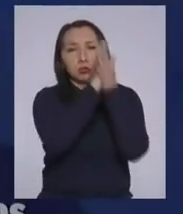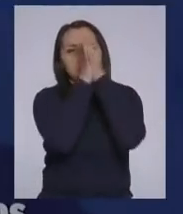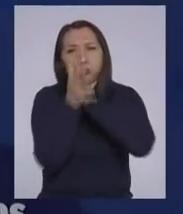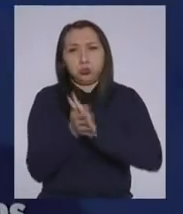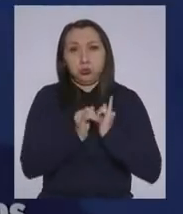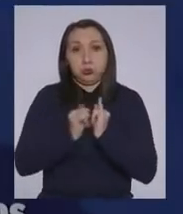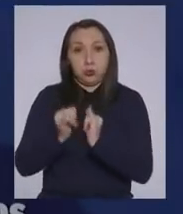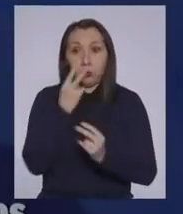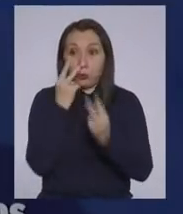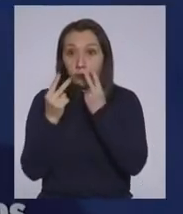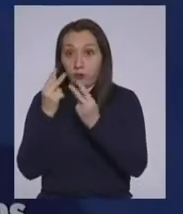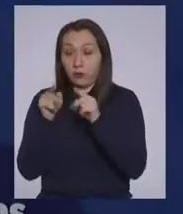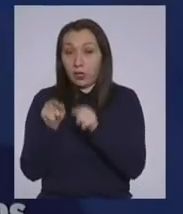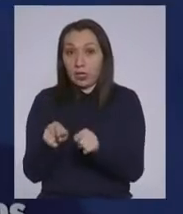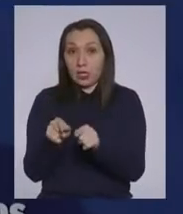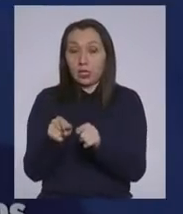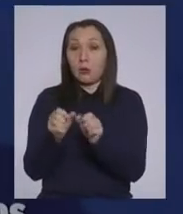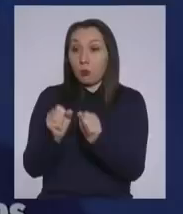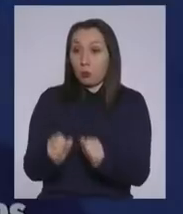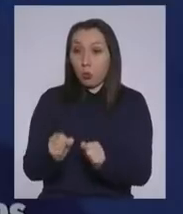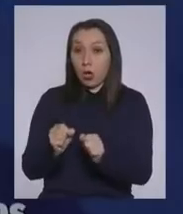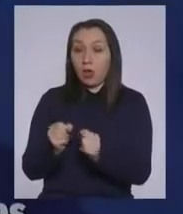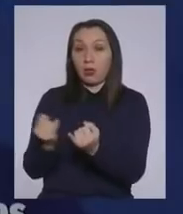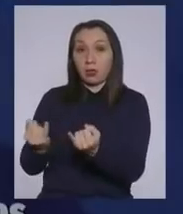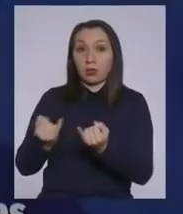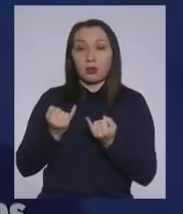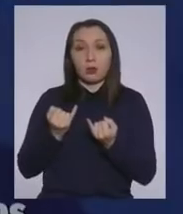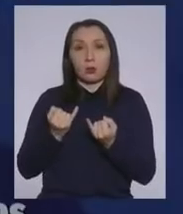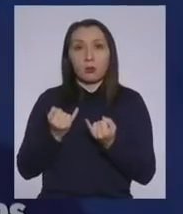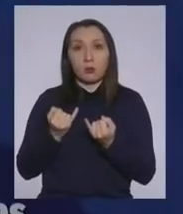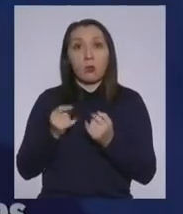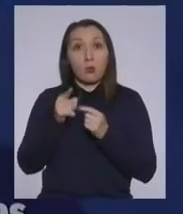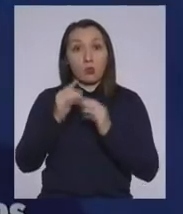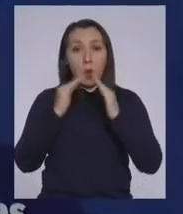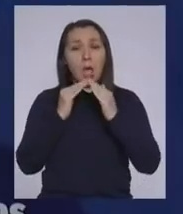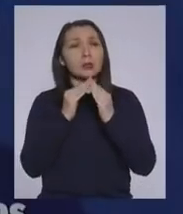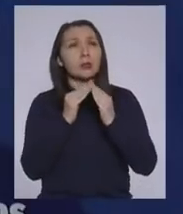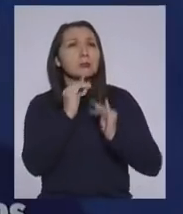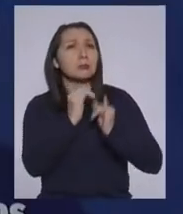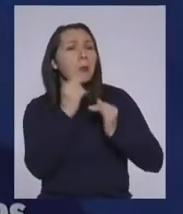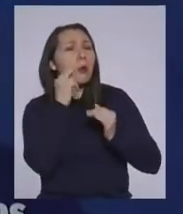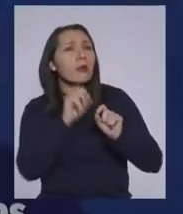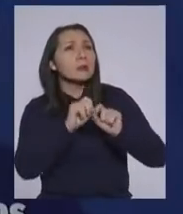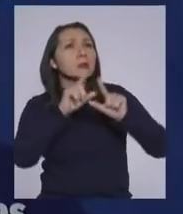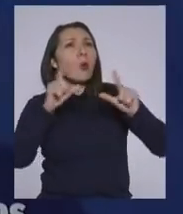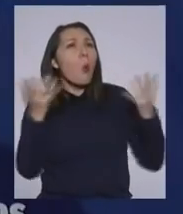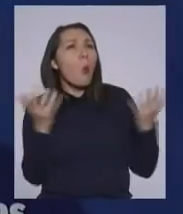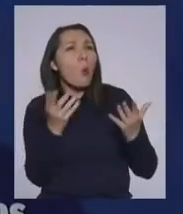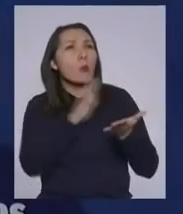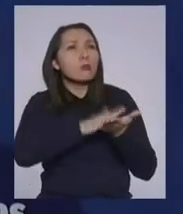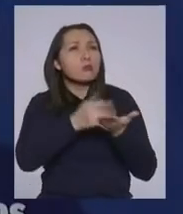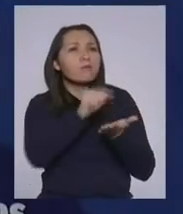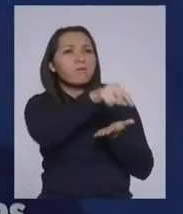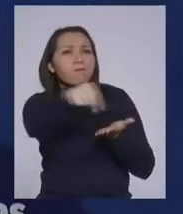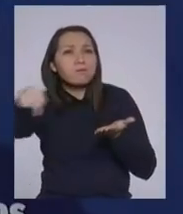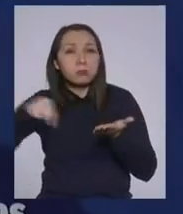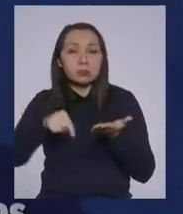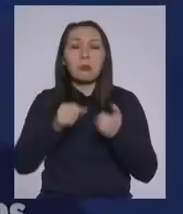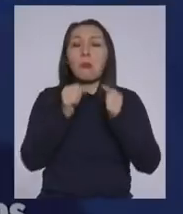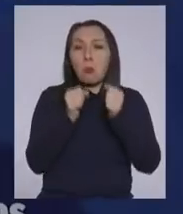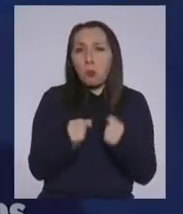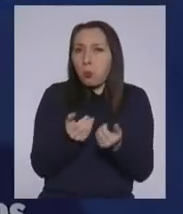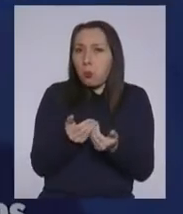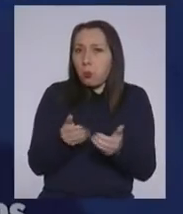que ustedes ven y a la cual pueden acceder desde su propio hogar está al alcance ahora